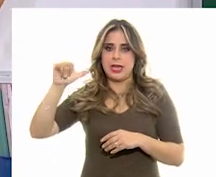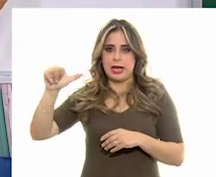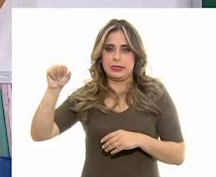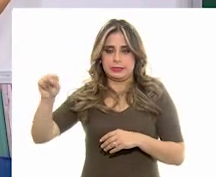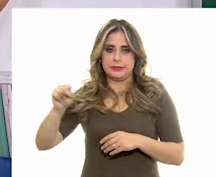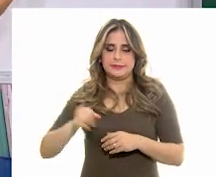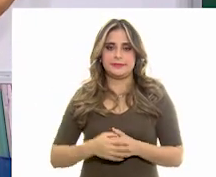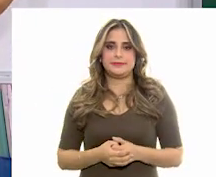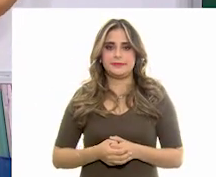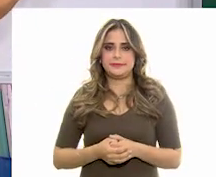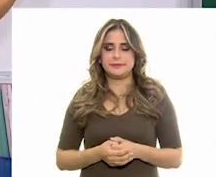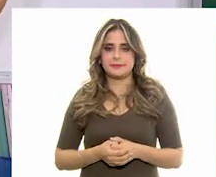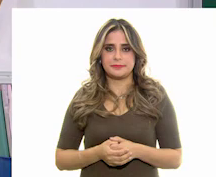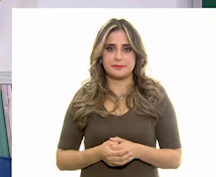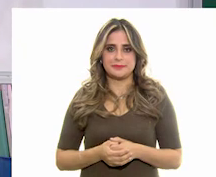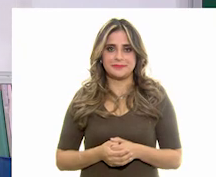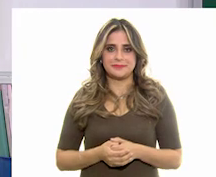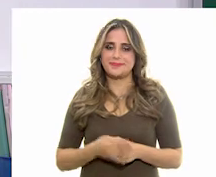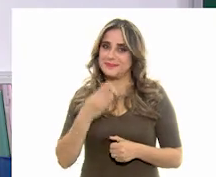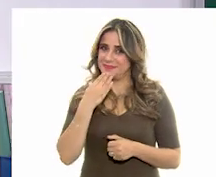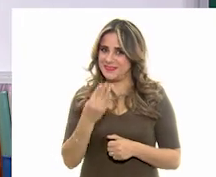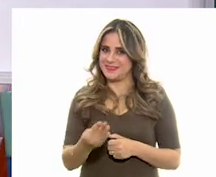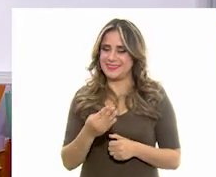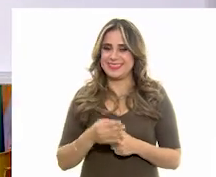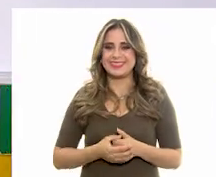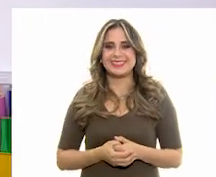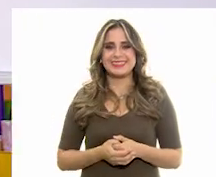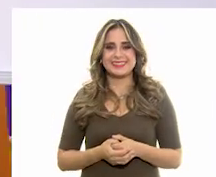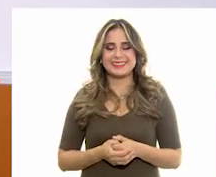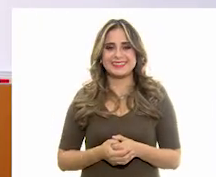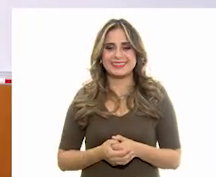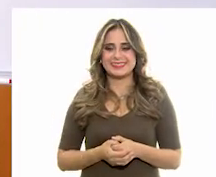Infografías. Muy bien.